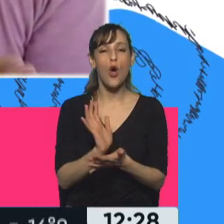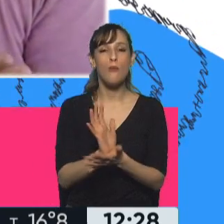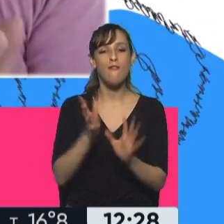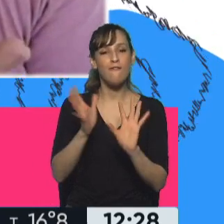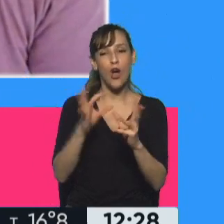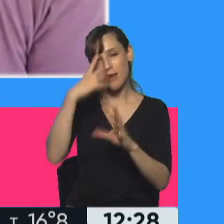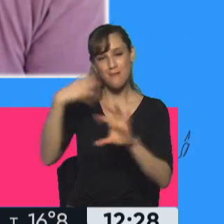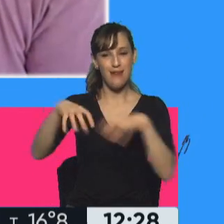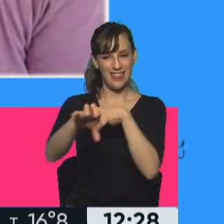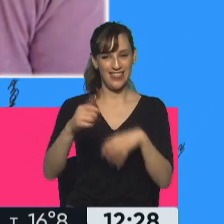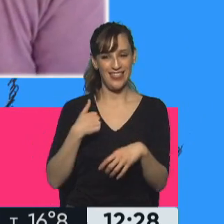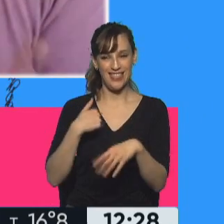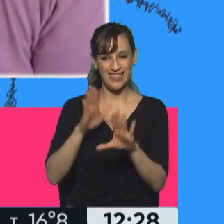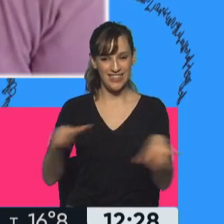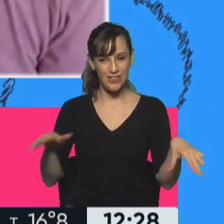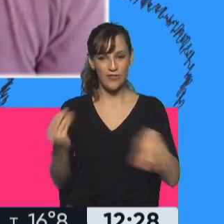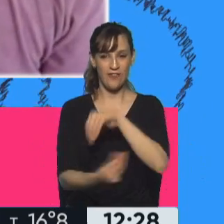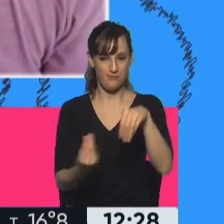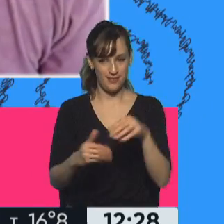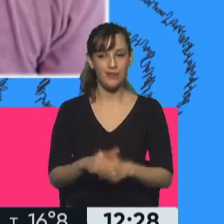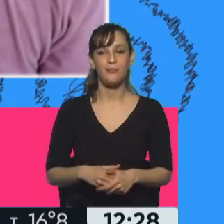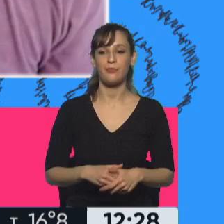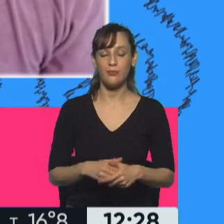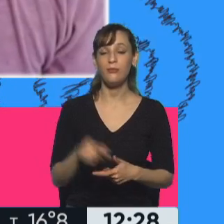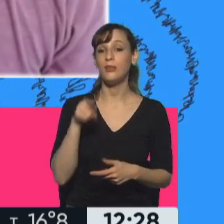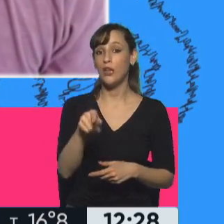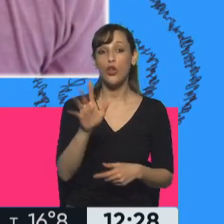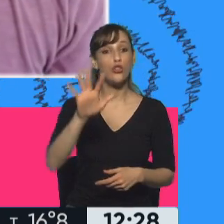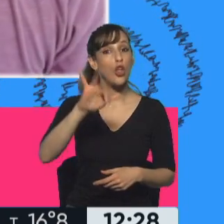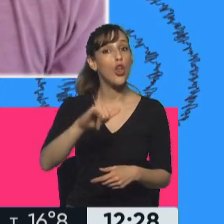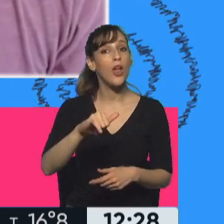los ya lo sé, de la familia, para acompañarlos. Esto es todos los días, ¿no?